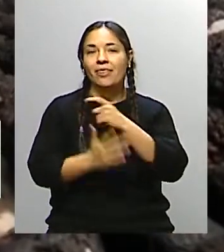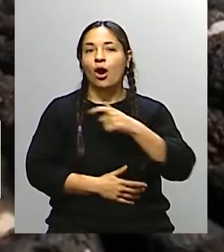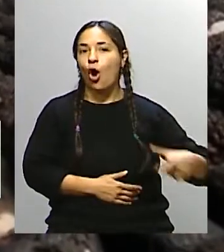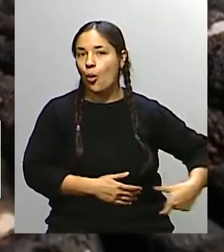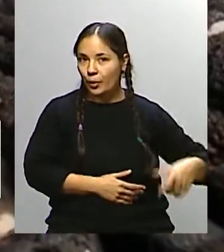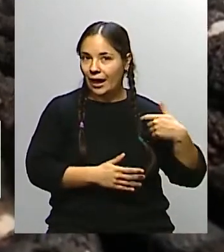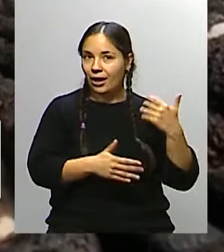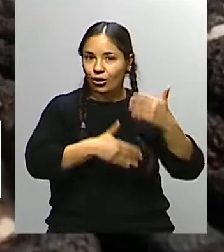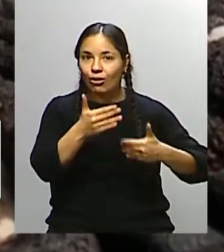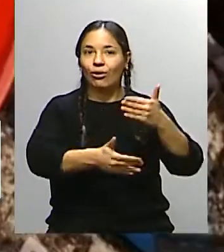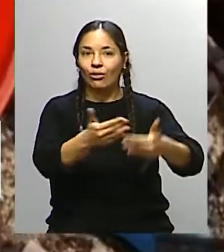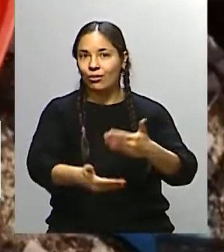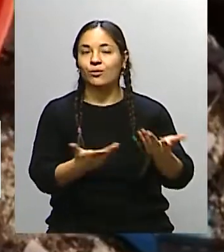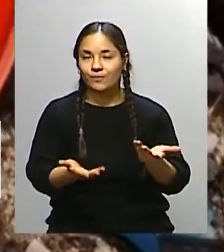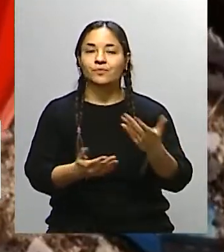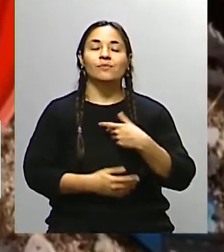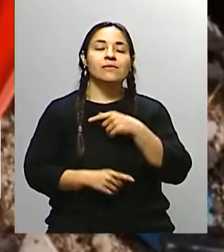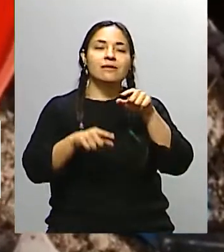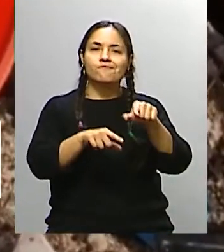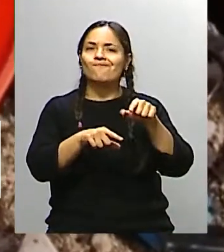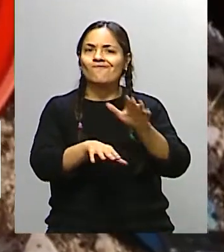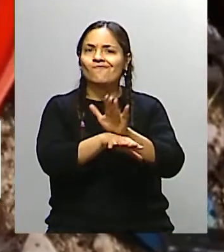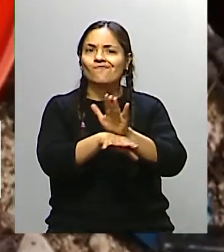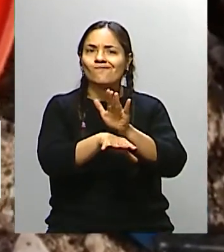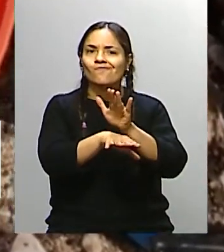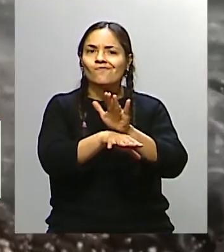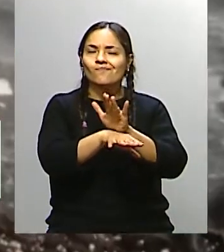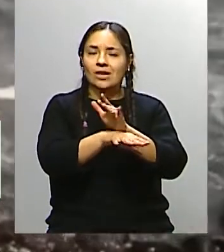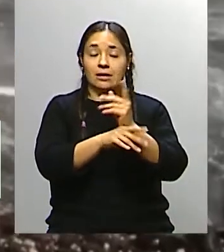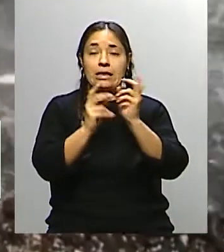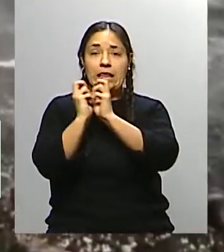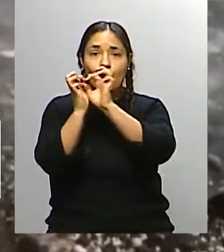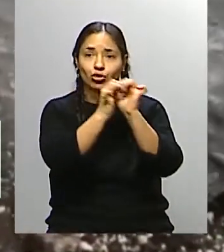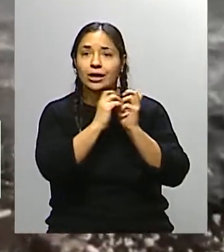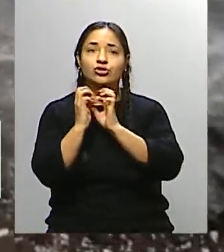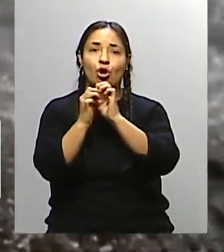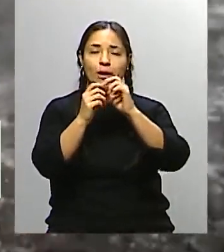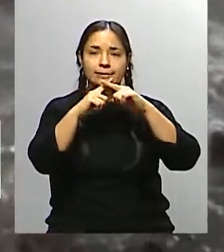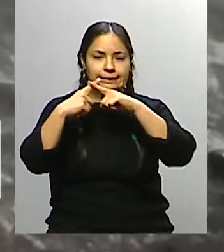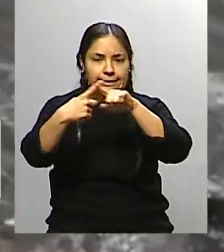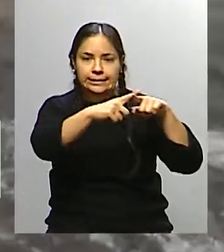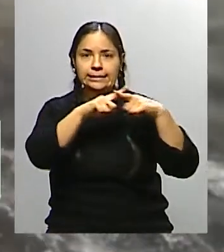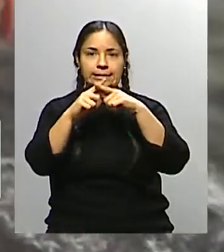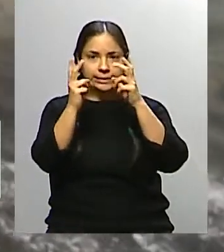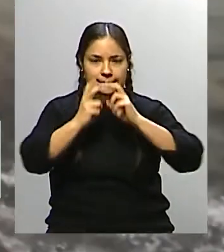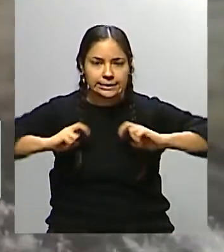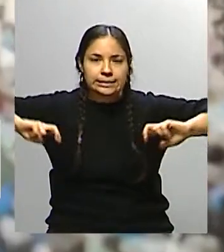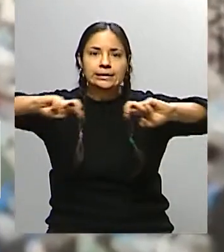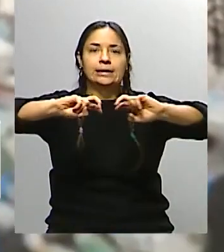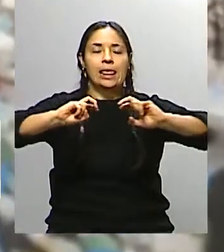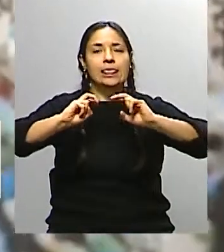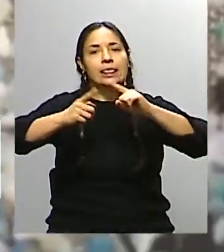legislativo. Esto, por supuesto, hace que, digamos, esas negociaciones, esas mesas de trabajo sean cada vez más